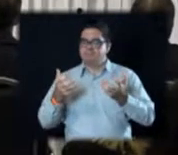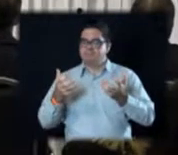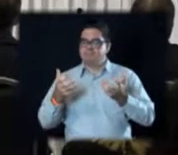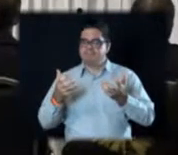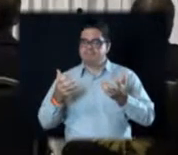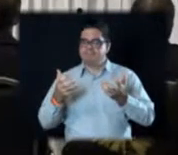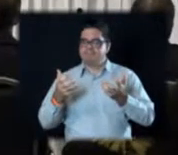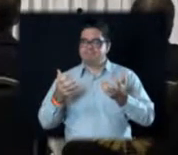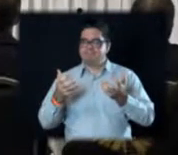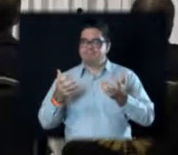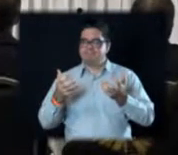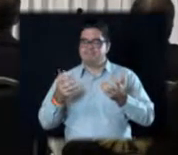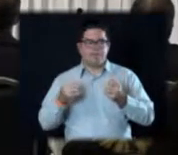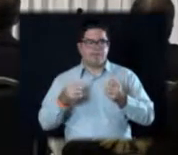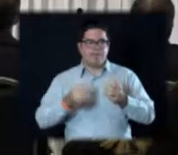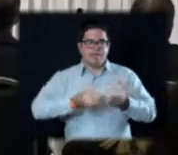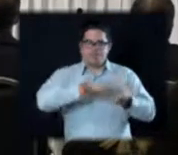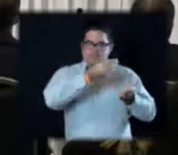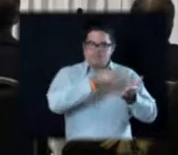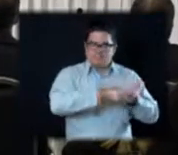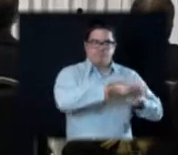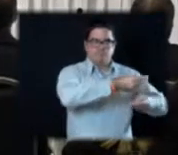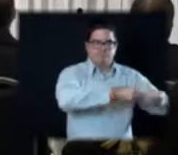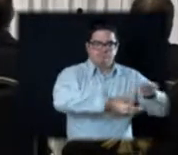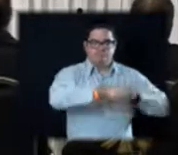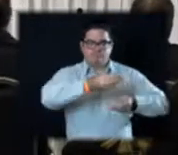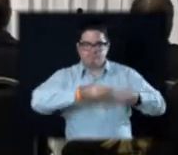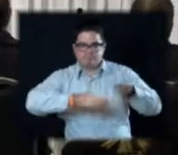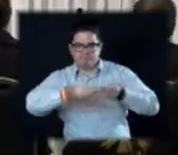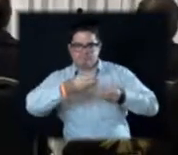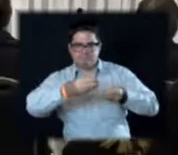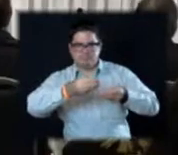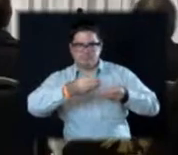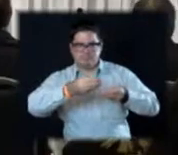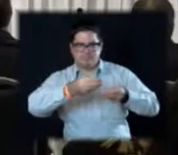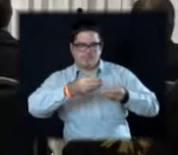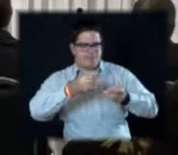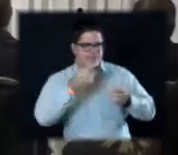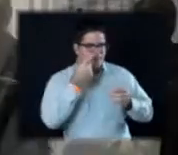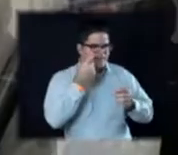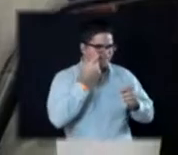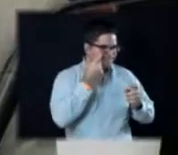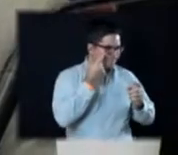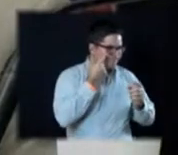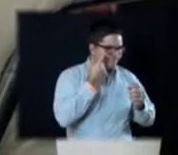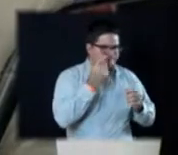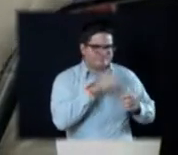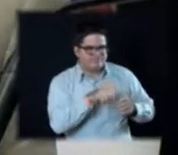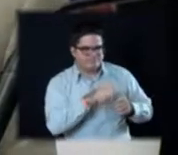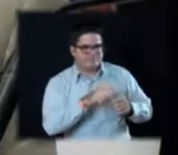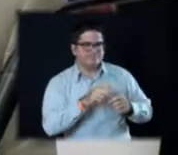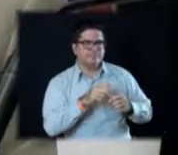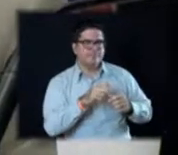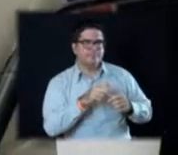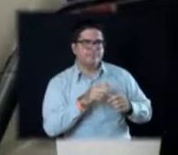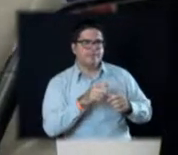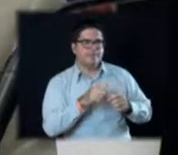Es importante llevar a hacer una captura